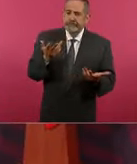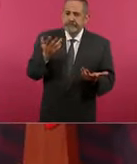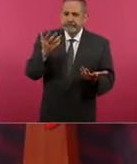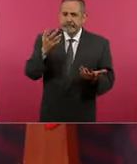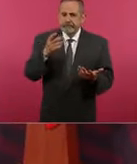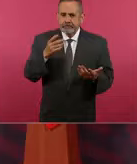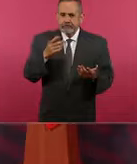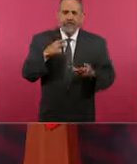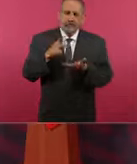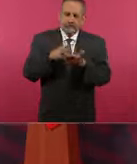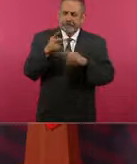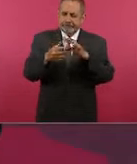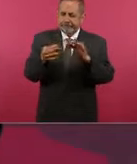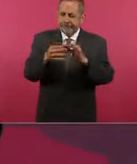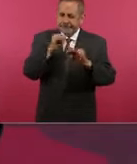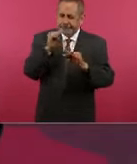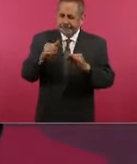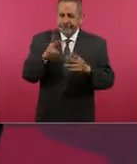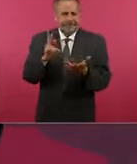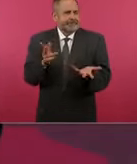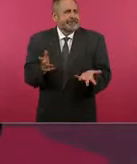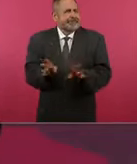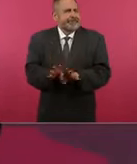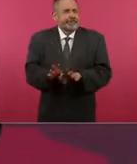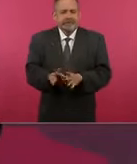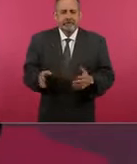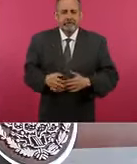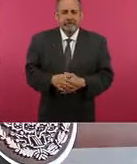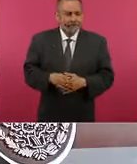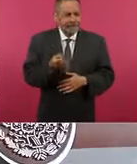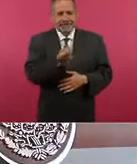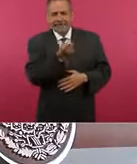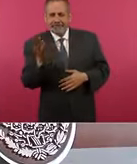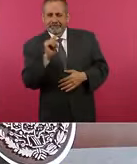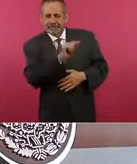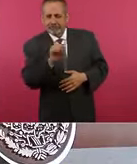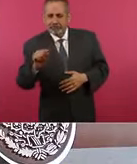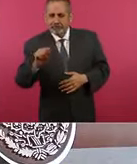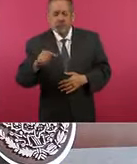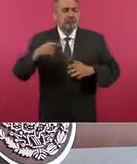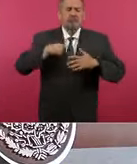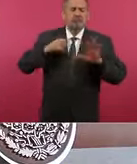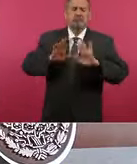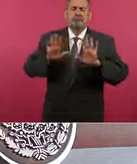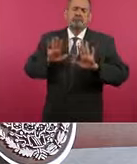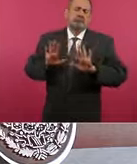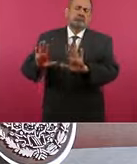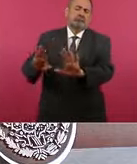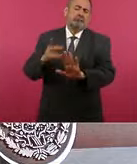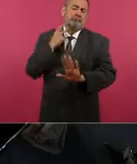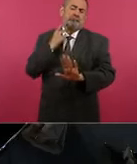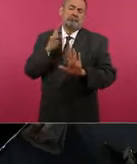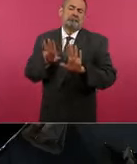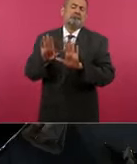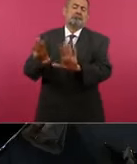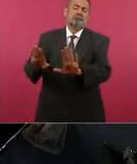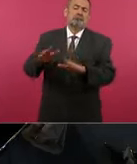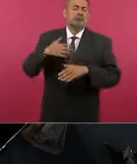no voy a tratarlo ahora, pero siempre decían, no,